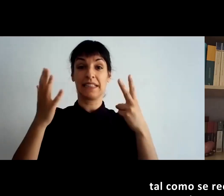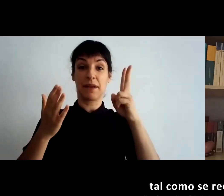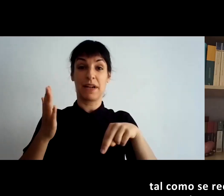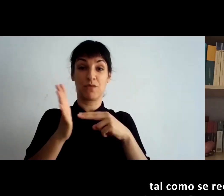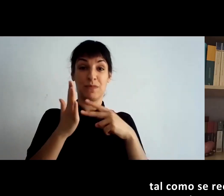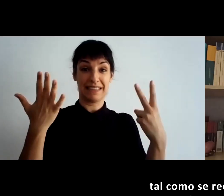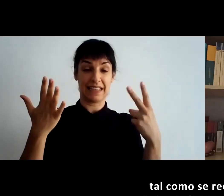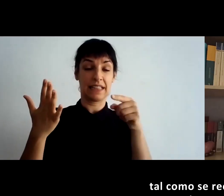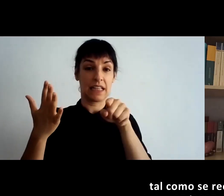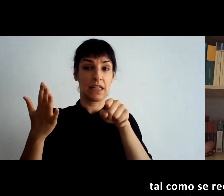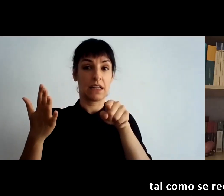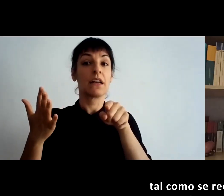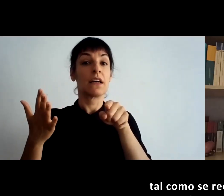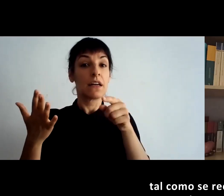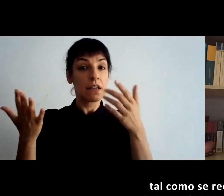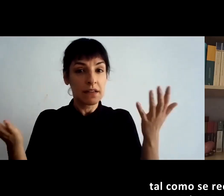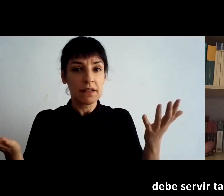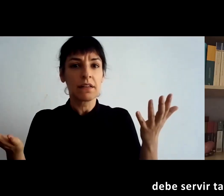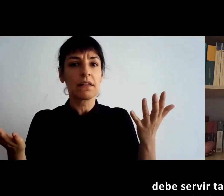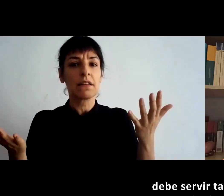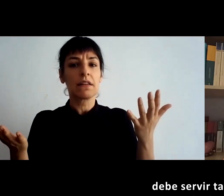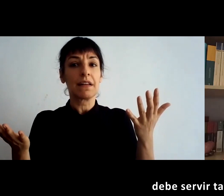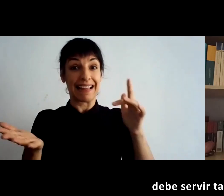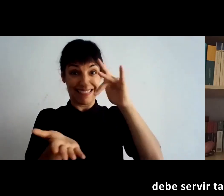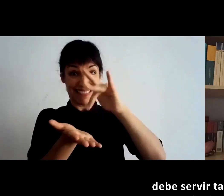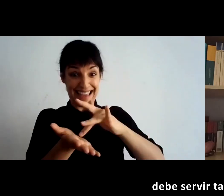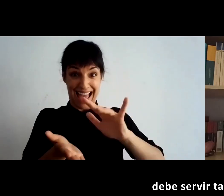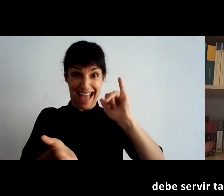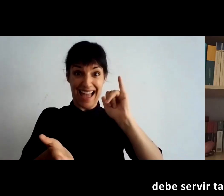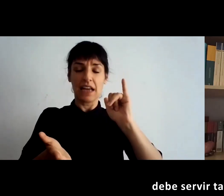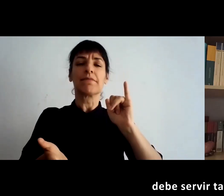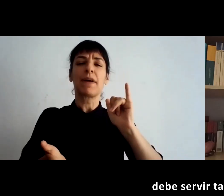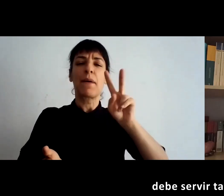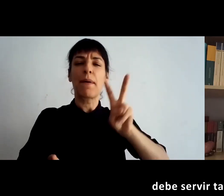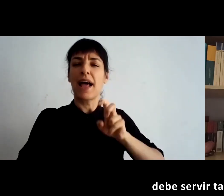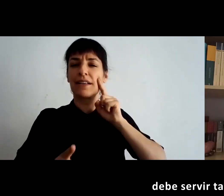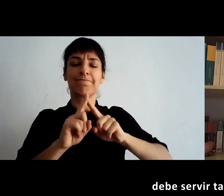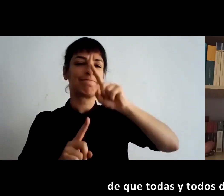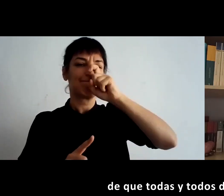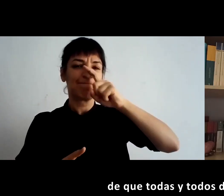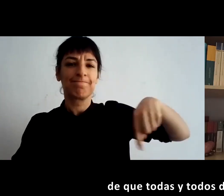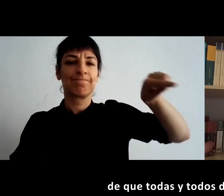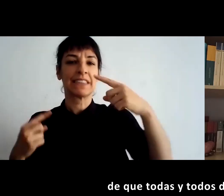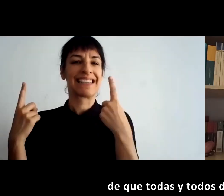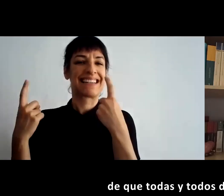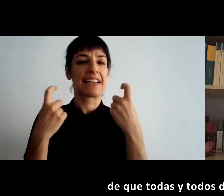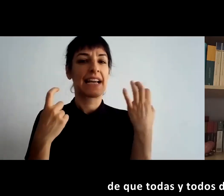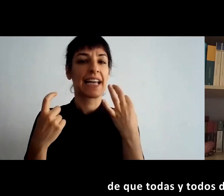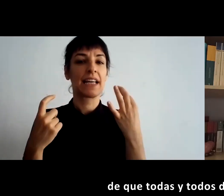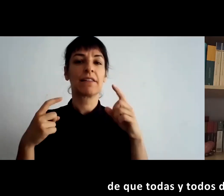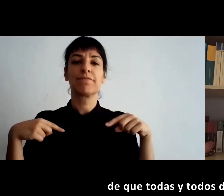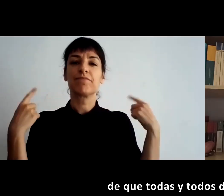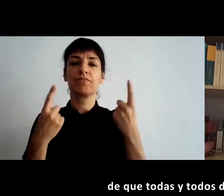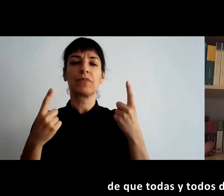27/2007, y asimismo debe servir también para recordar la necesidad de que todas y todos debemos